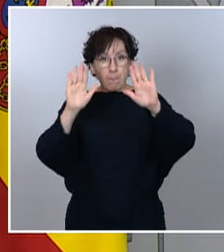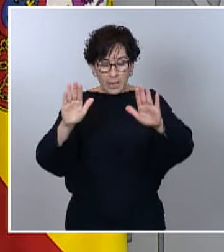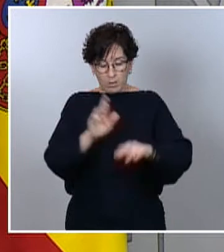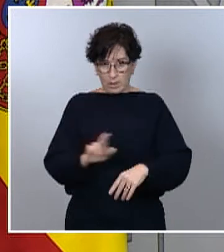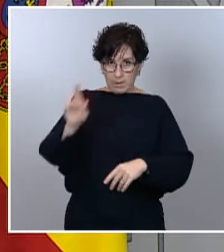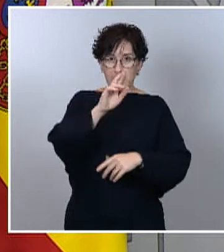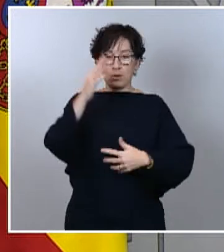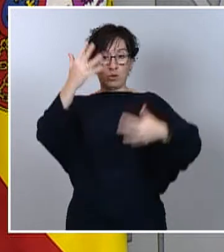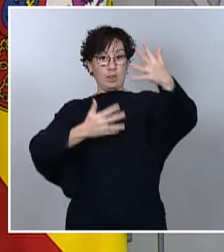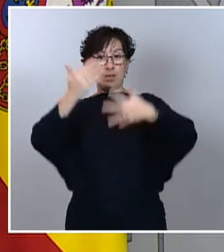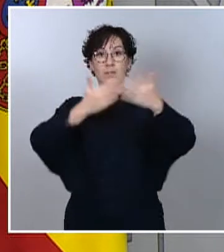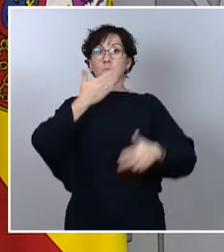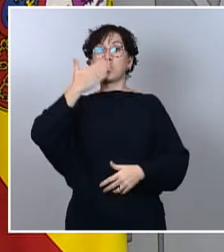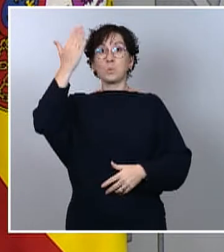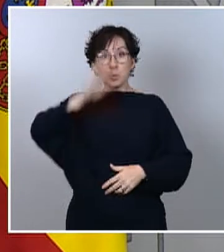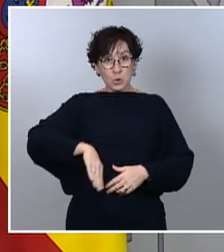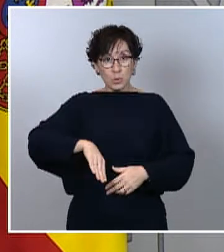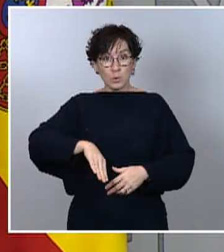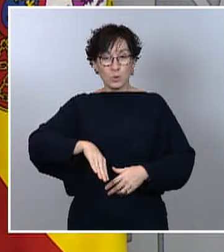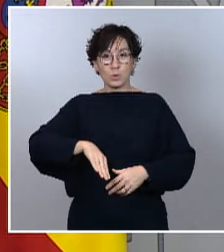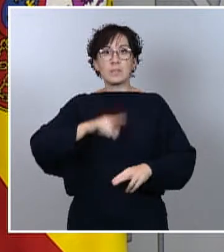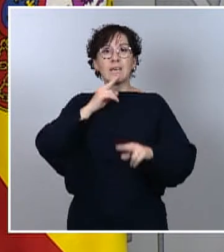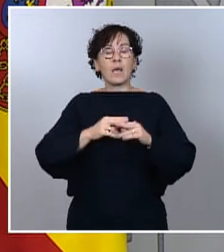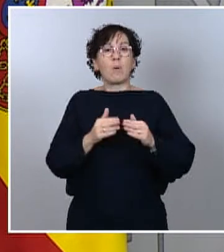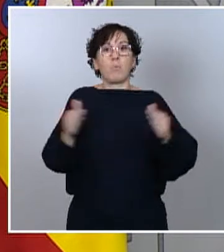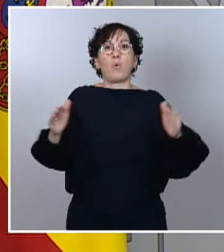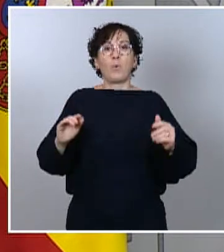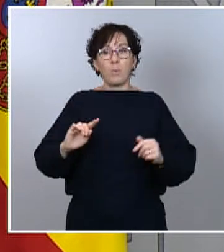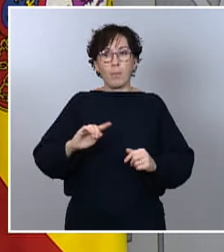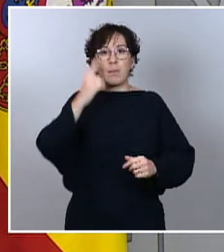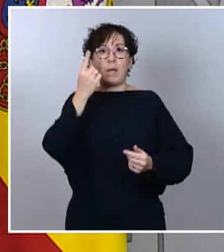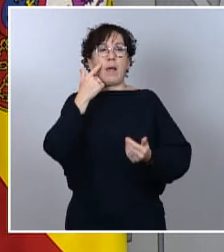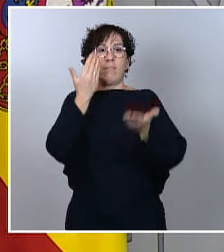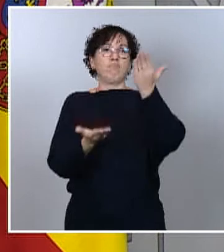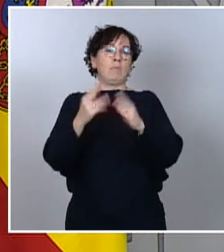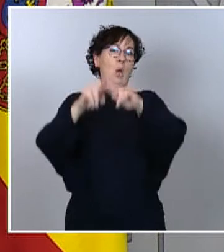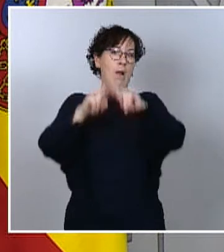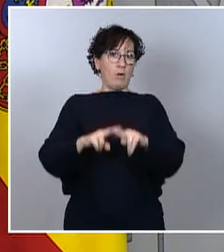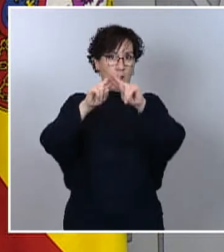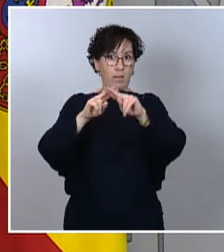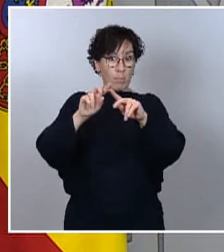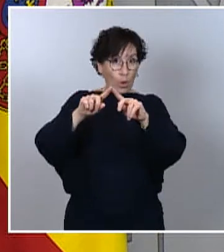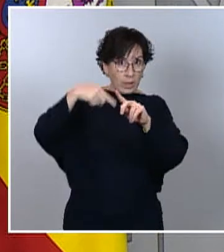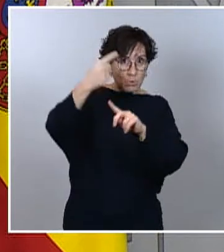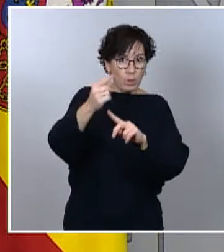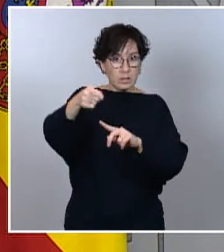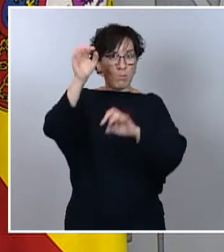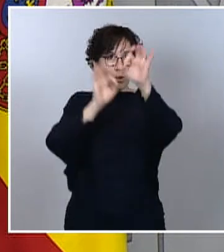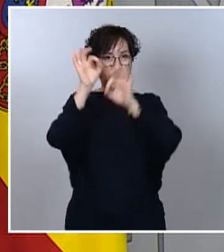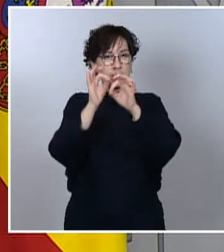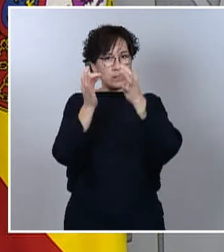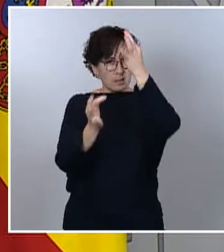detección es una primera valoración y estos porcentajes deberán analizarse con mucho más detalle en el seno de cada